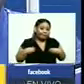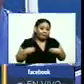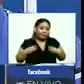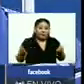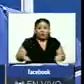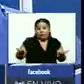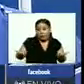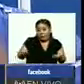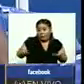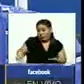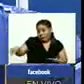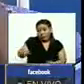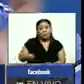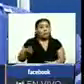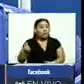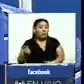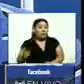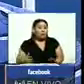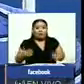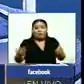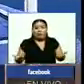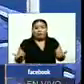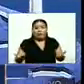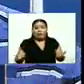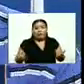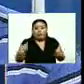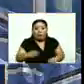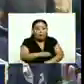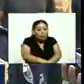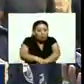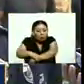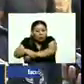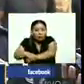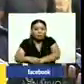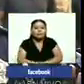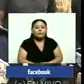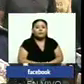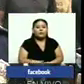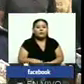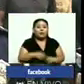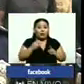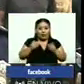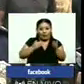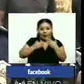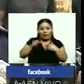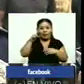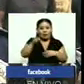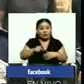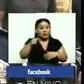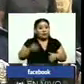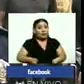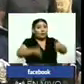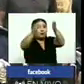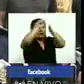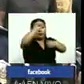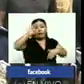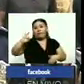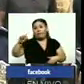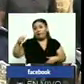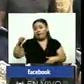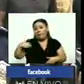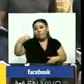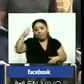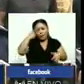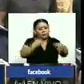a lo que hacen aquí los de la policía y para donde me lleven, pues. El caso Fiscalía considera prudente librarle la orden de